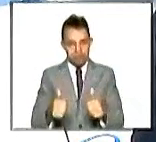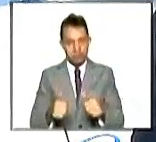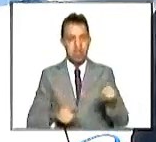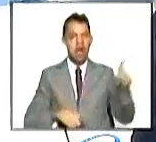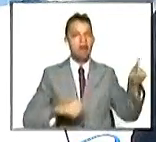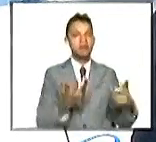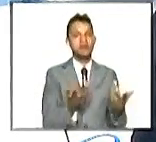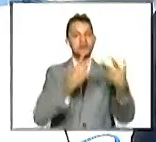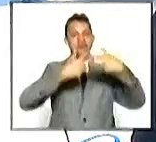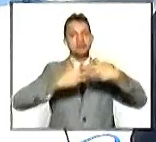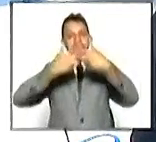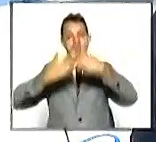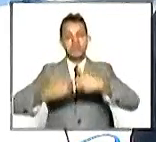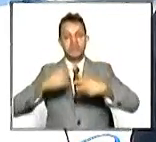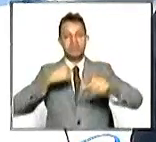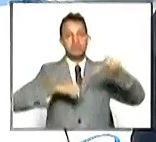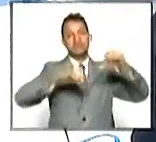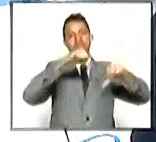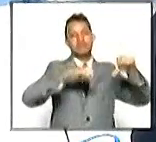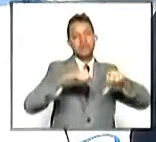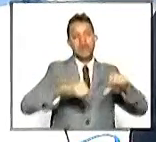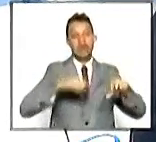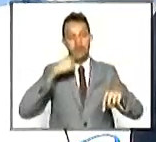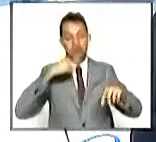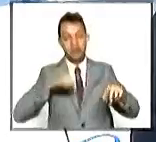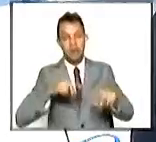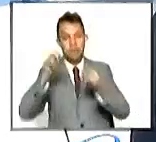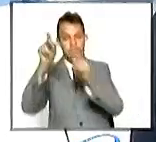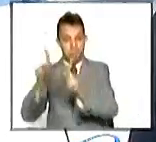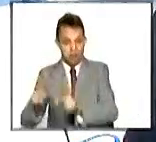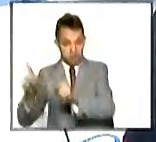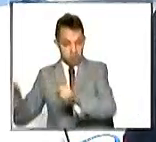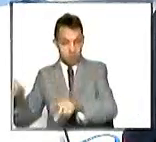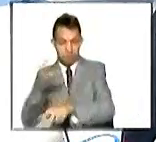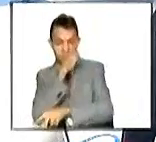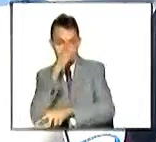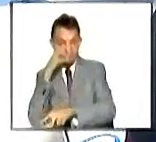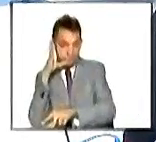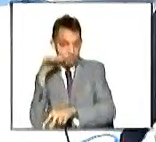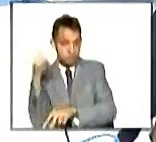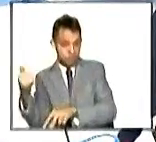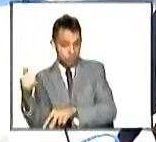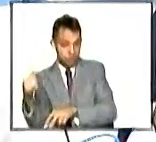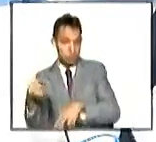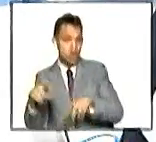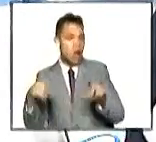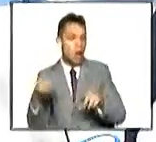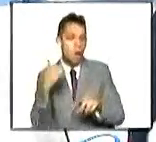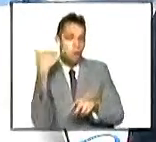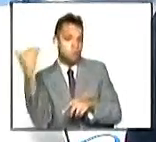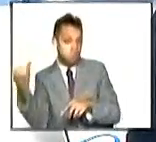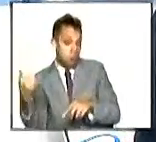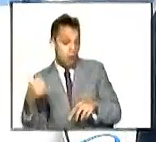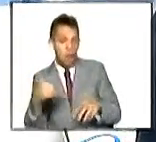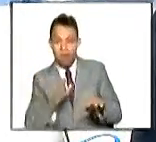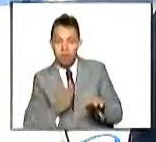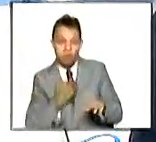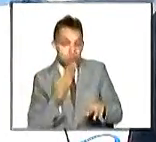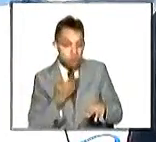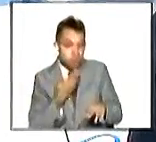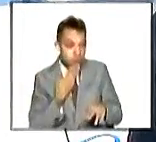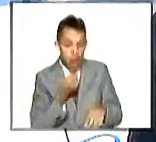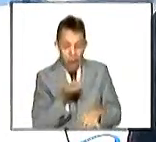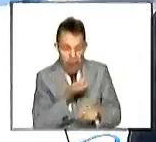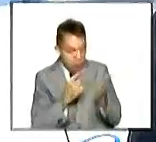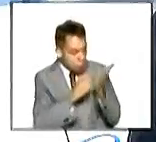venden a los campesinos eso, y como ya los campesinos por muchas circunstancias no alcanzan a ver esa letra